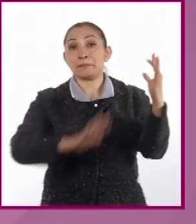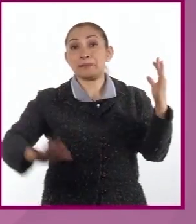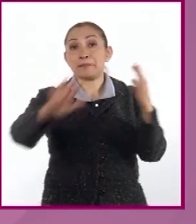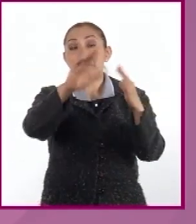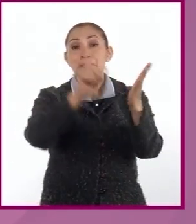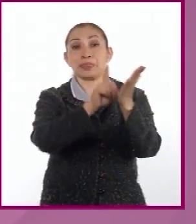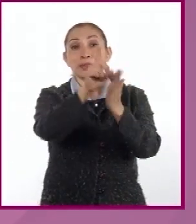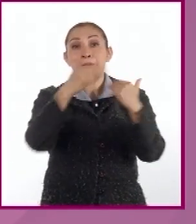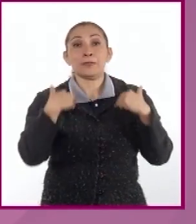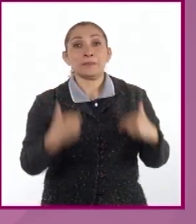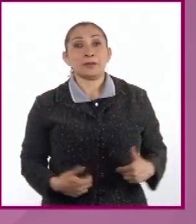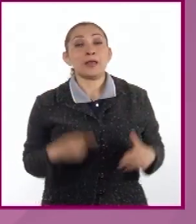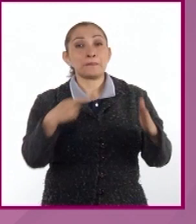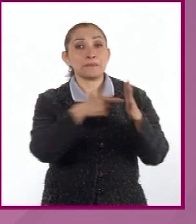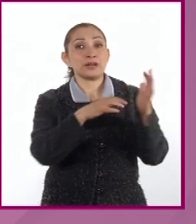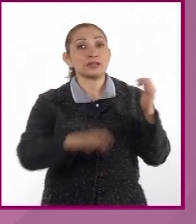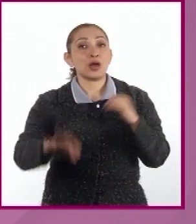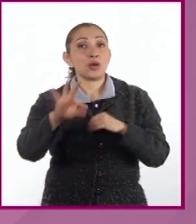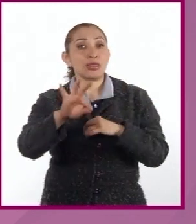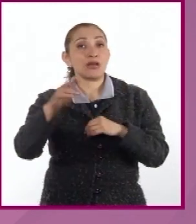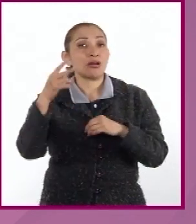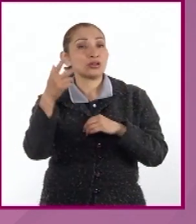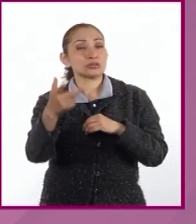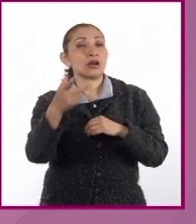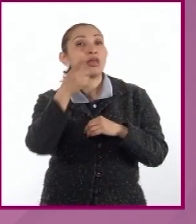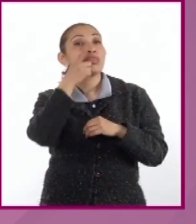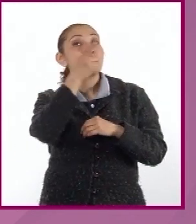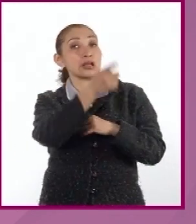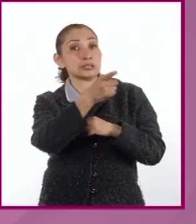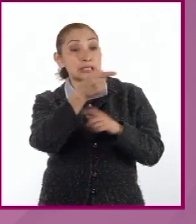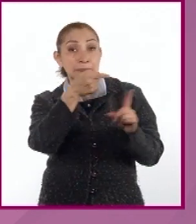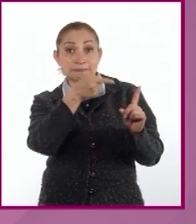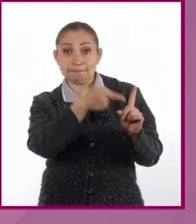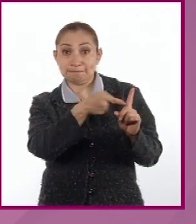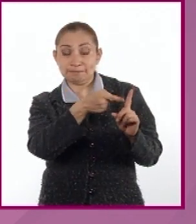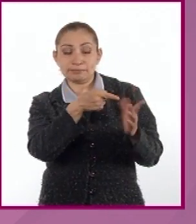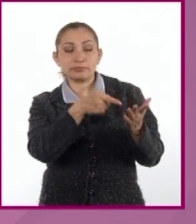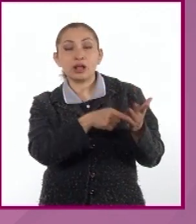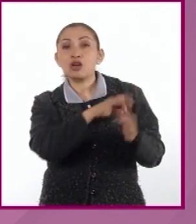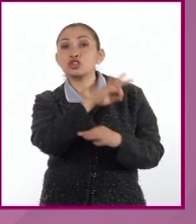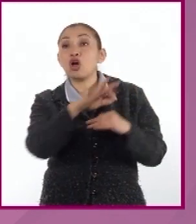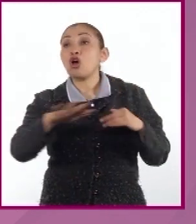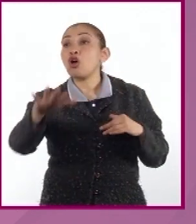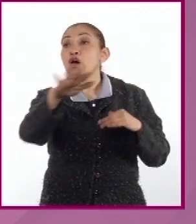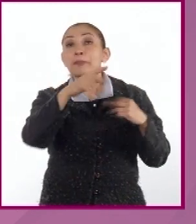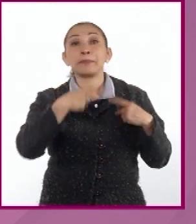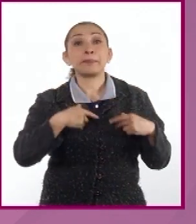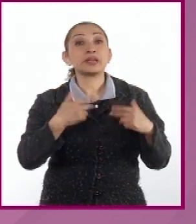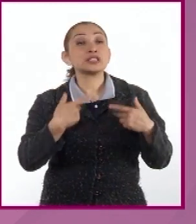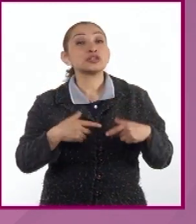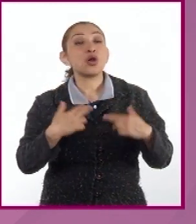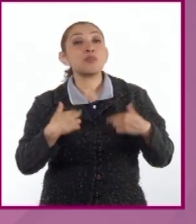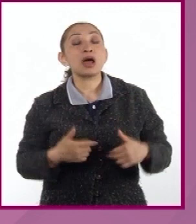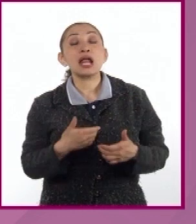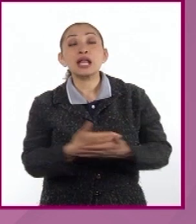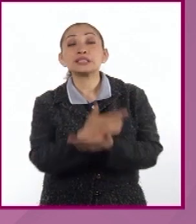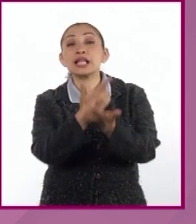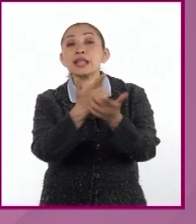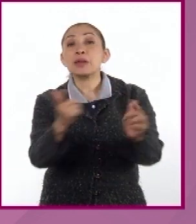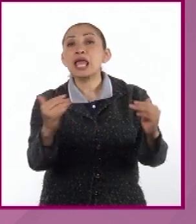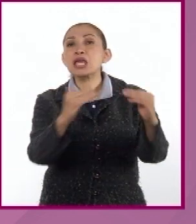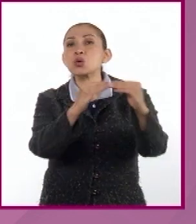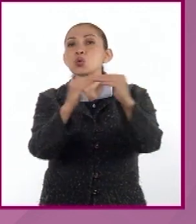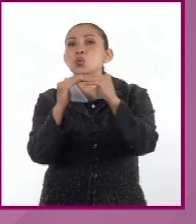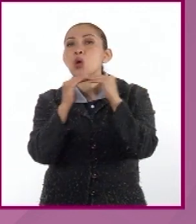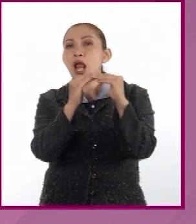de Derechos Humanos de 1948 consigna que todos los seres humanos nacen libres e iguales